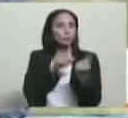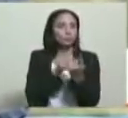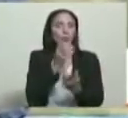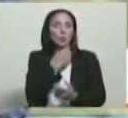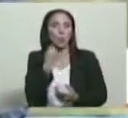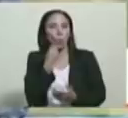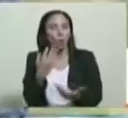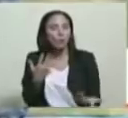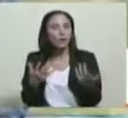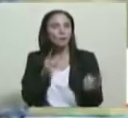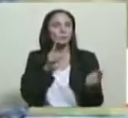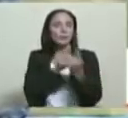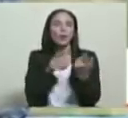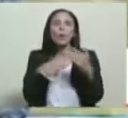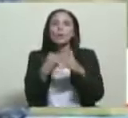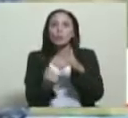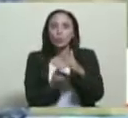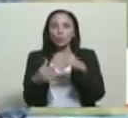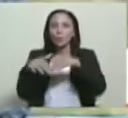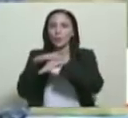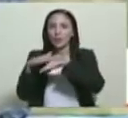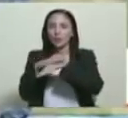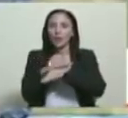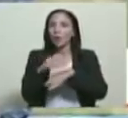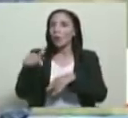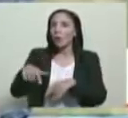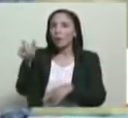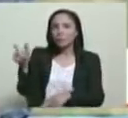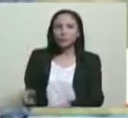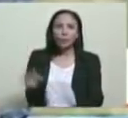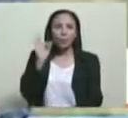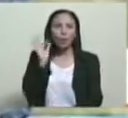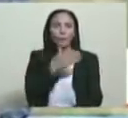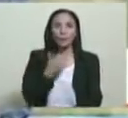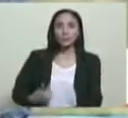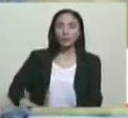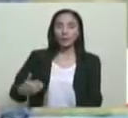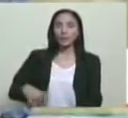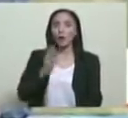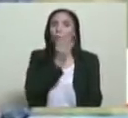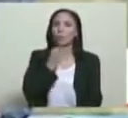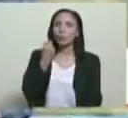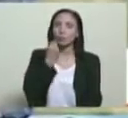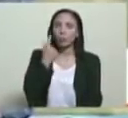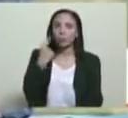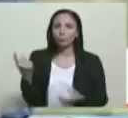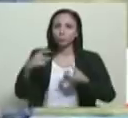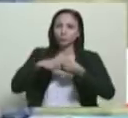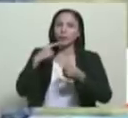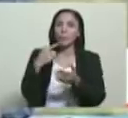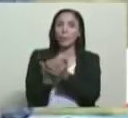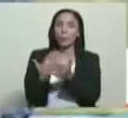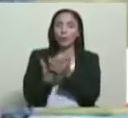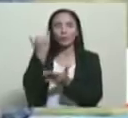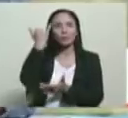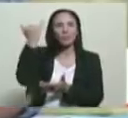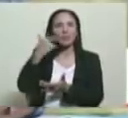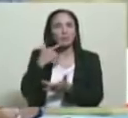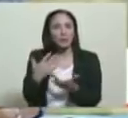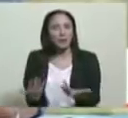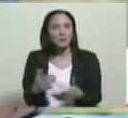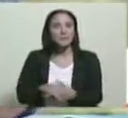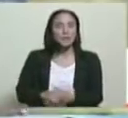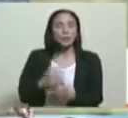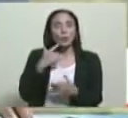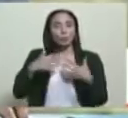venezolana. Hoy está acá nuestra presidenta de Corpo Juventud, la Corporación Venezolana de la Juventud. Una propuesta que le traemos hoy, presidente, es que